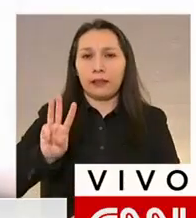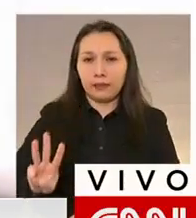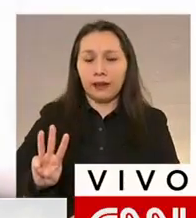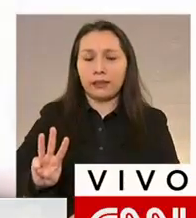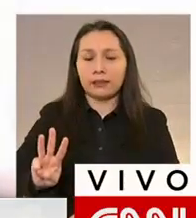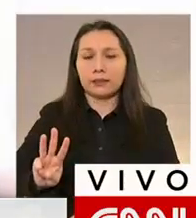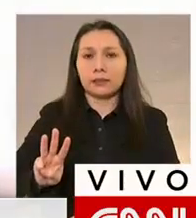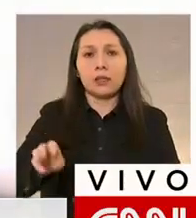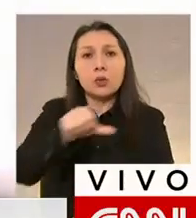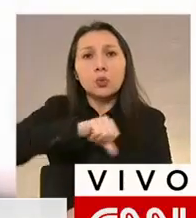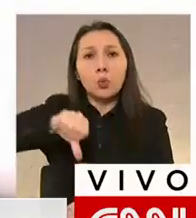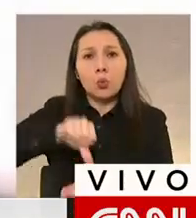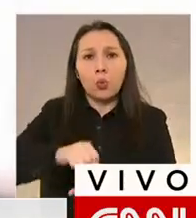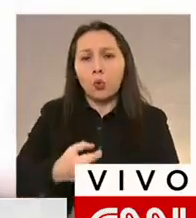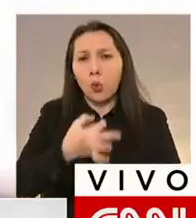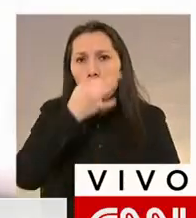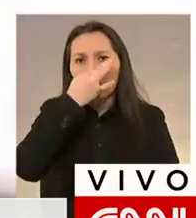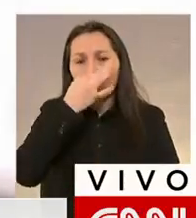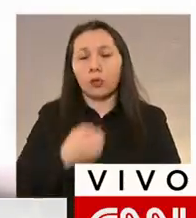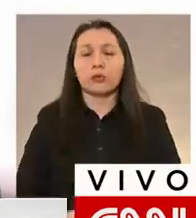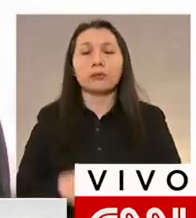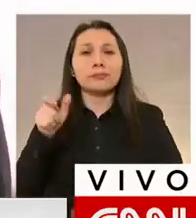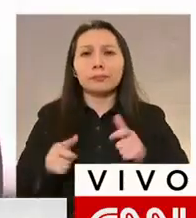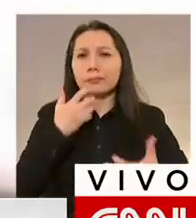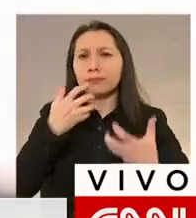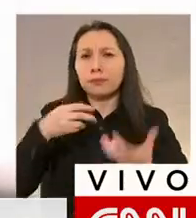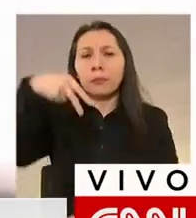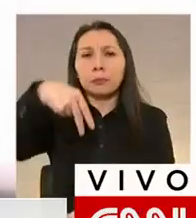1973 en la ciudad de Osorno.